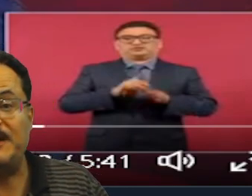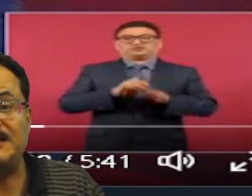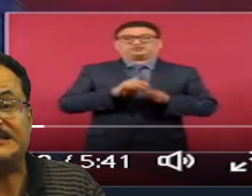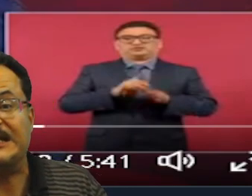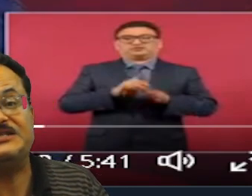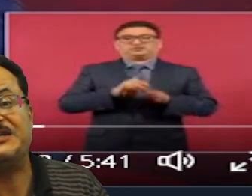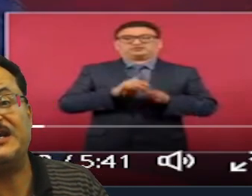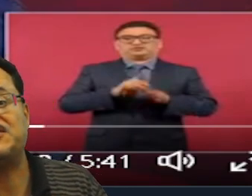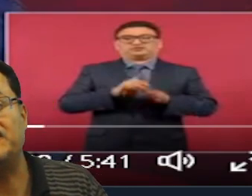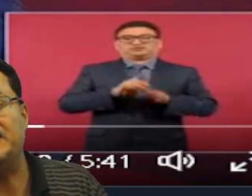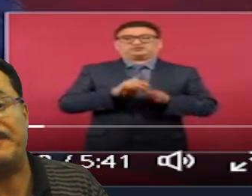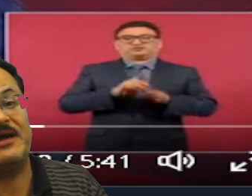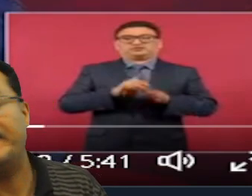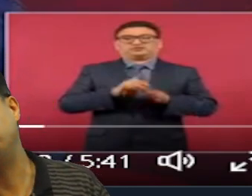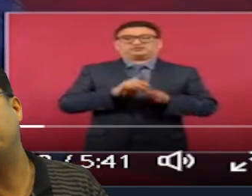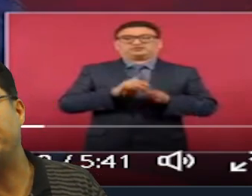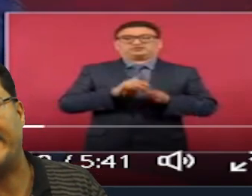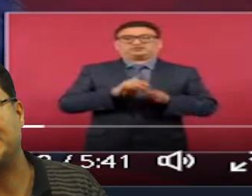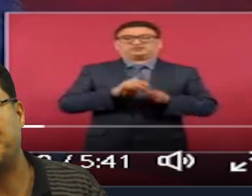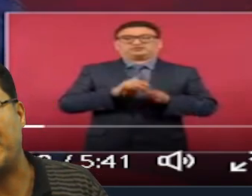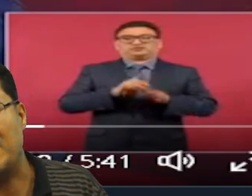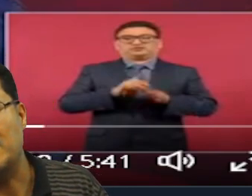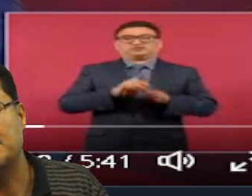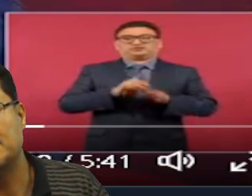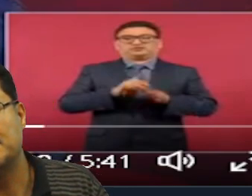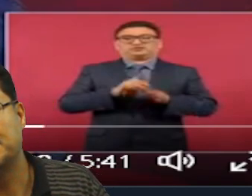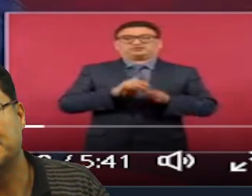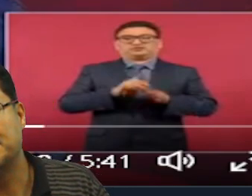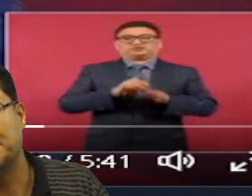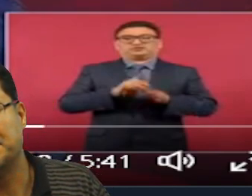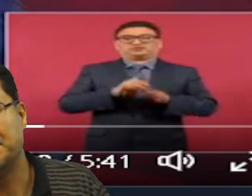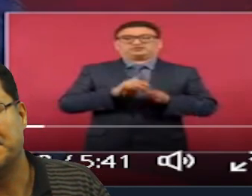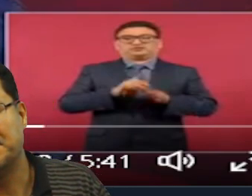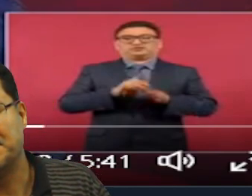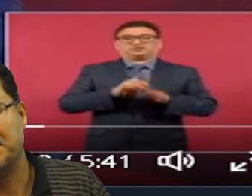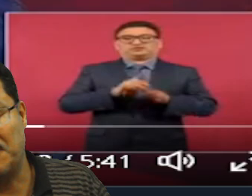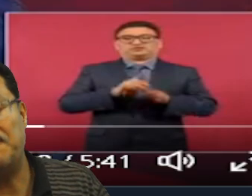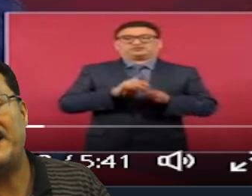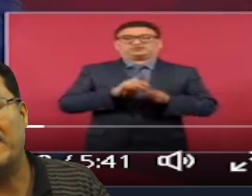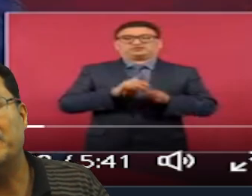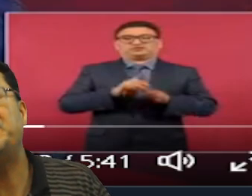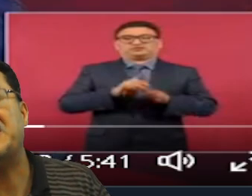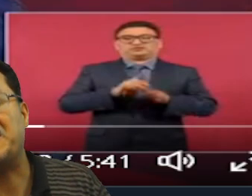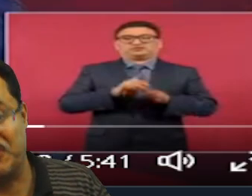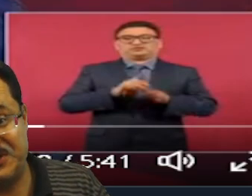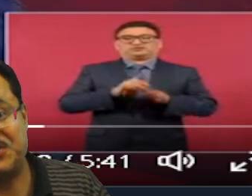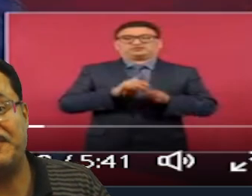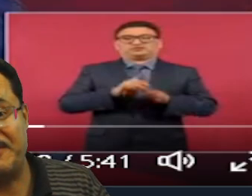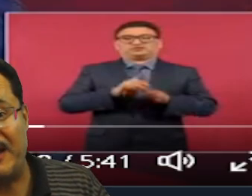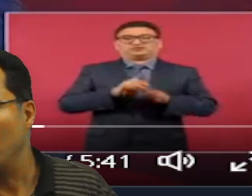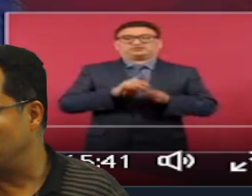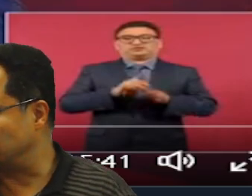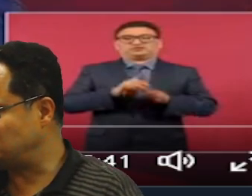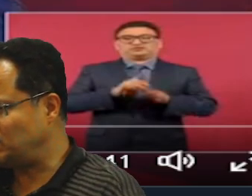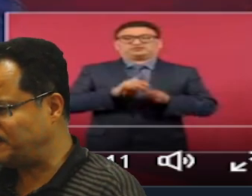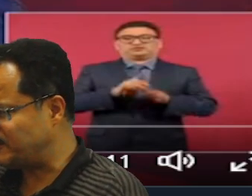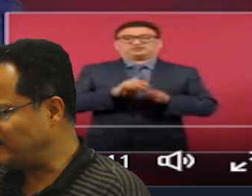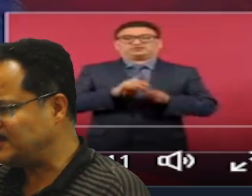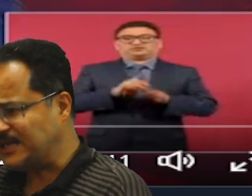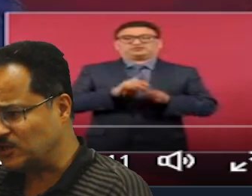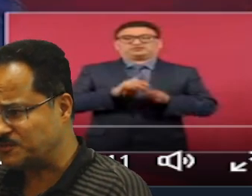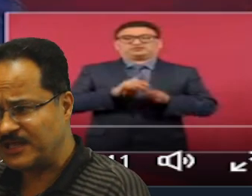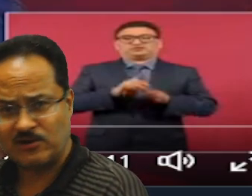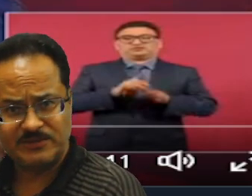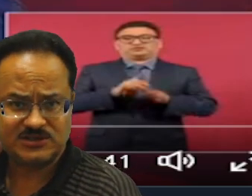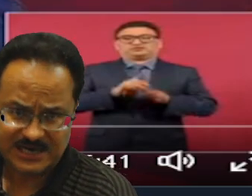unas plantas que ni siquiera son ni para México ni para CFE son para un fideicomiso privado Por cierto López